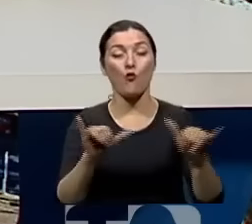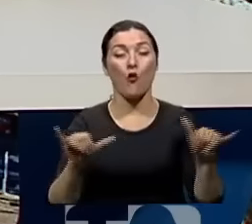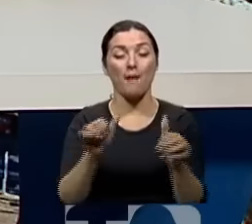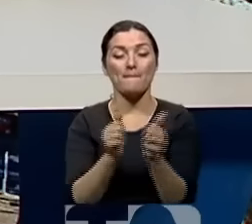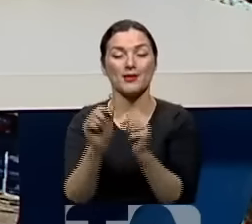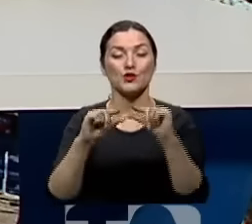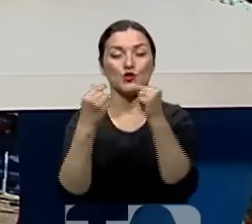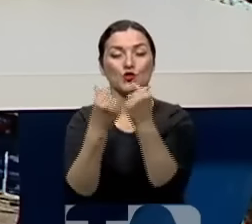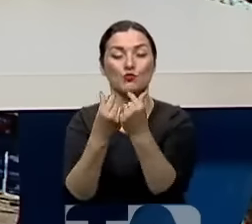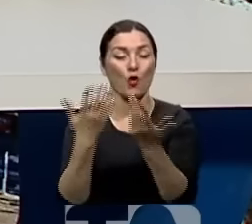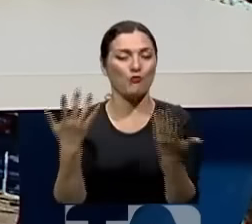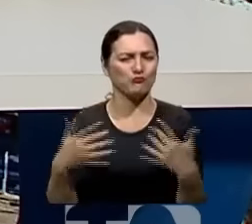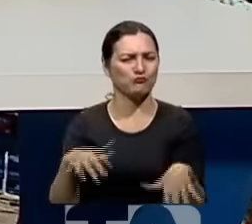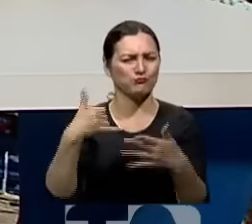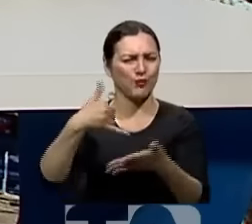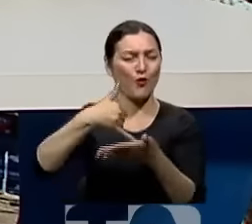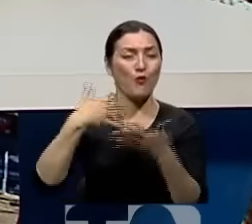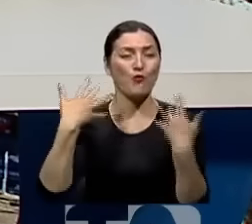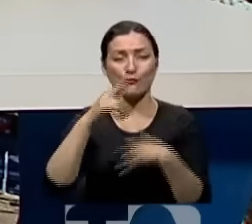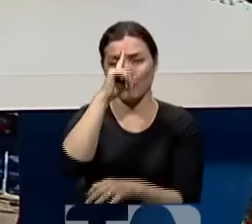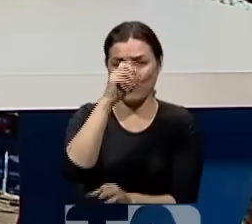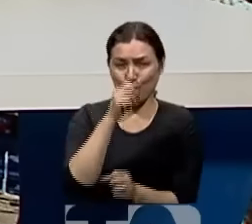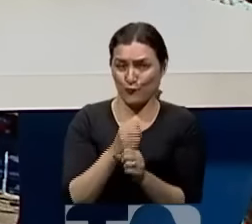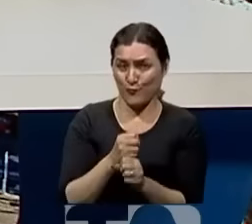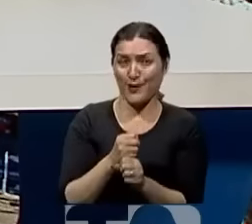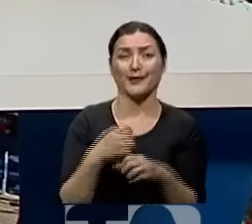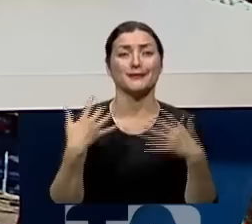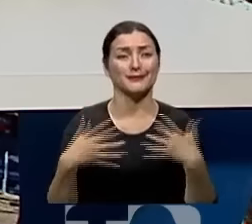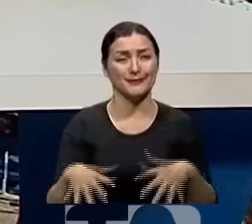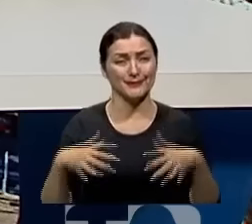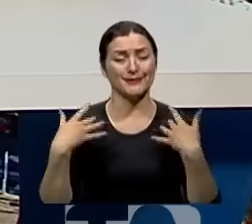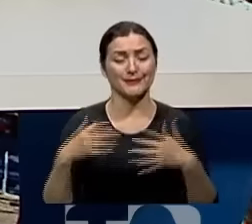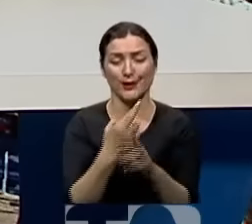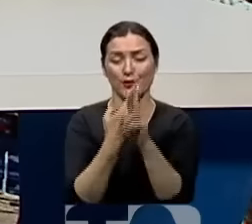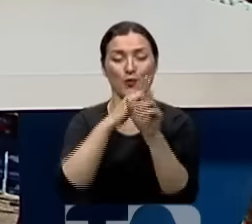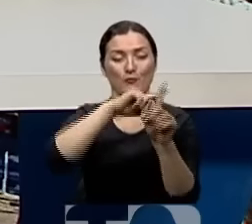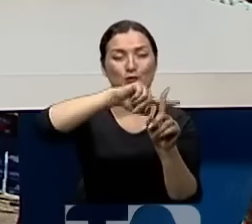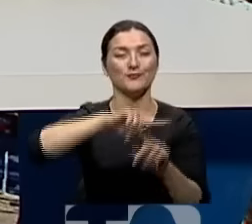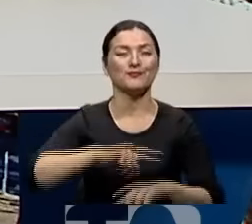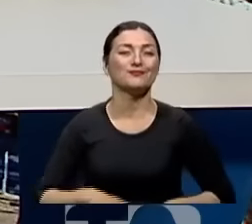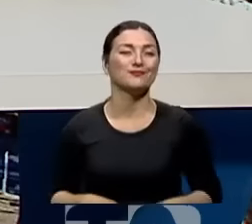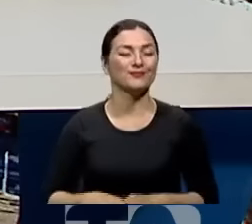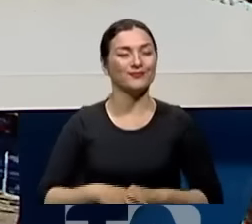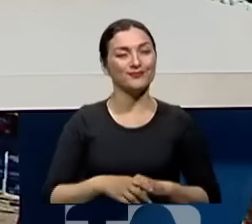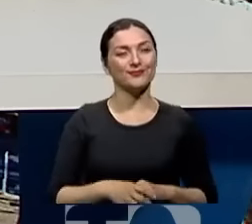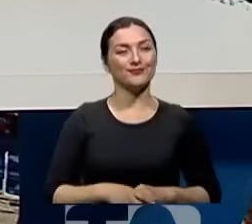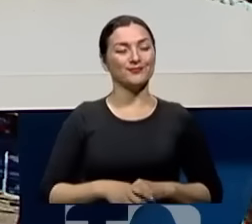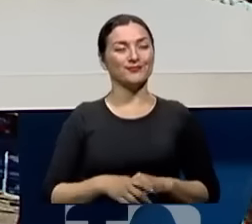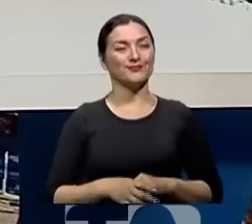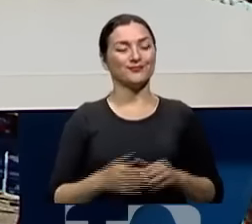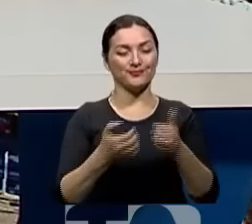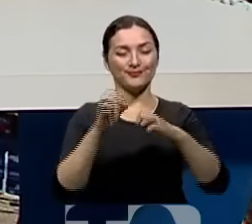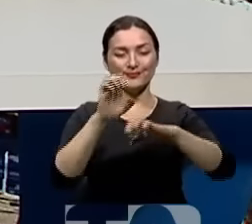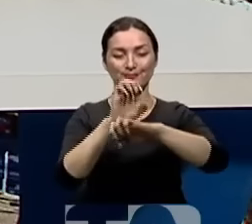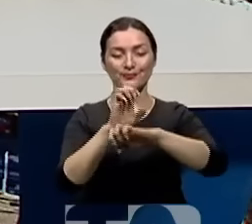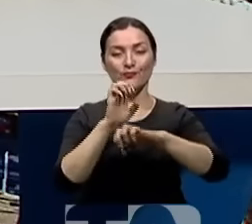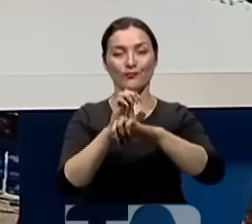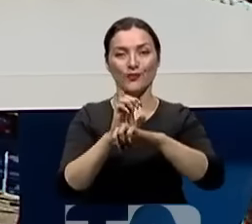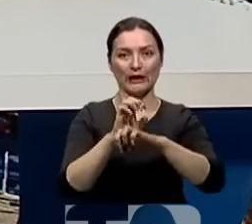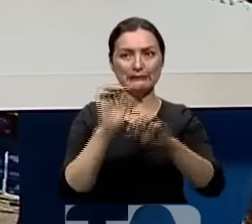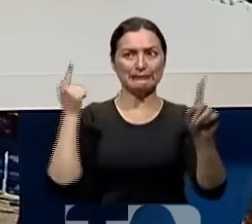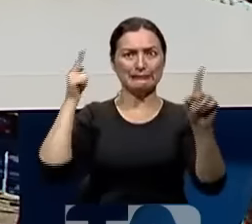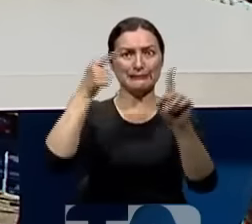el Ecuador estuvo ahí con toda la fe y sabíamos que este resultado iba a ser positivo. Así es, y ahora la tricolor pues tiene otro